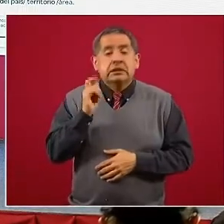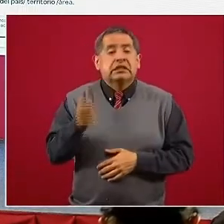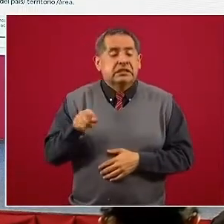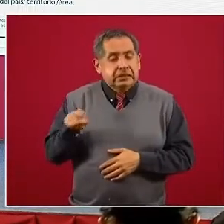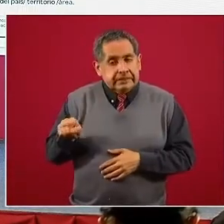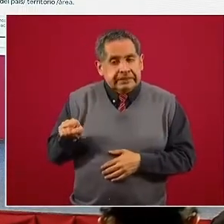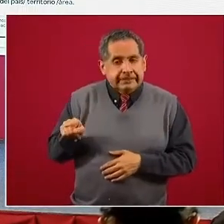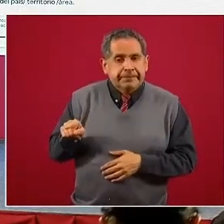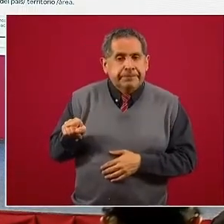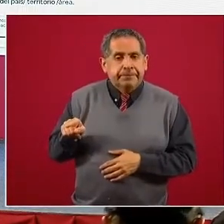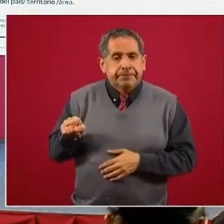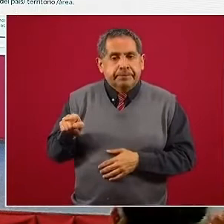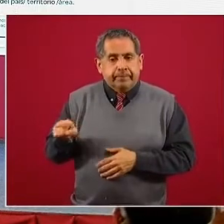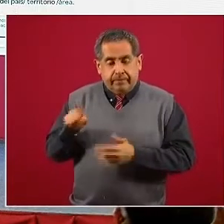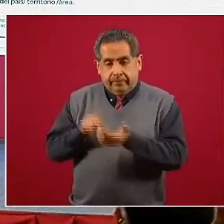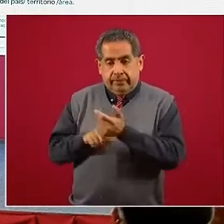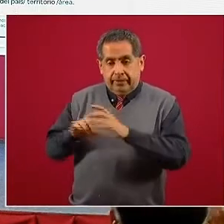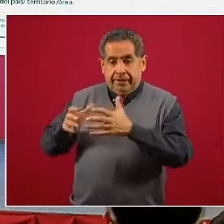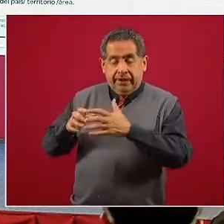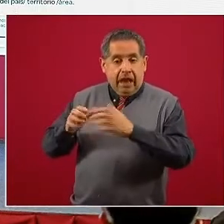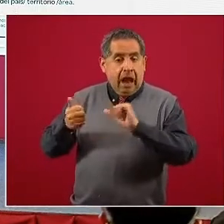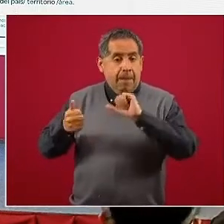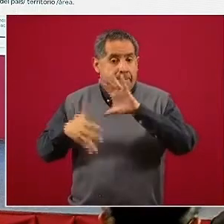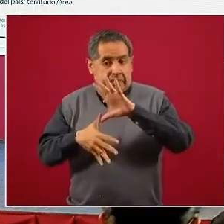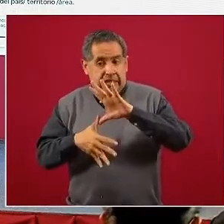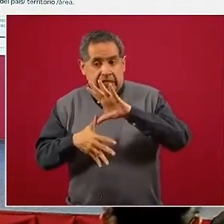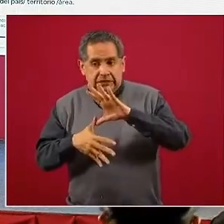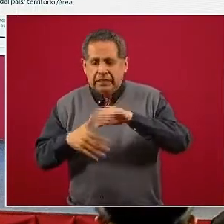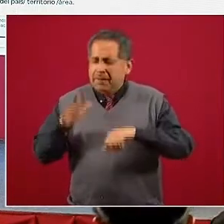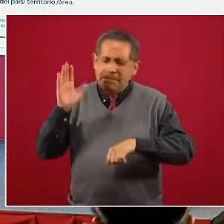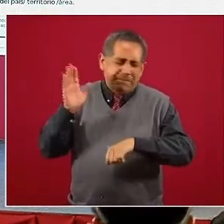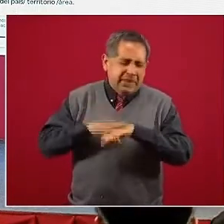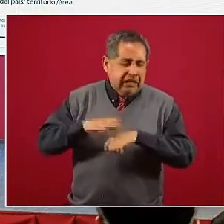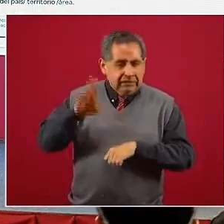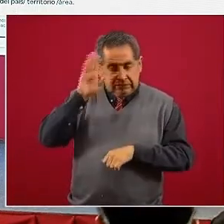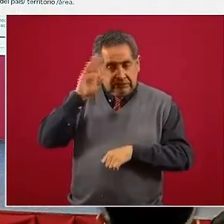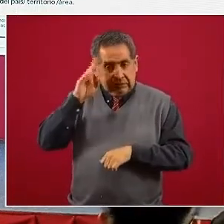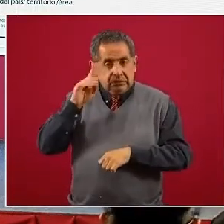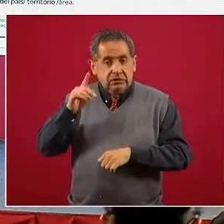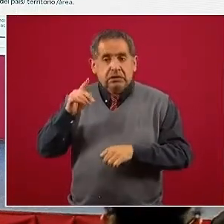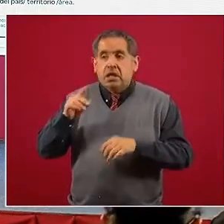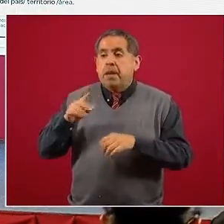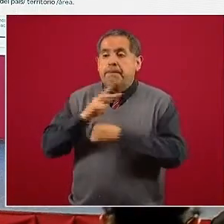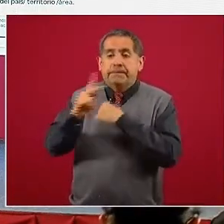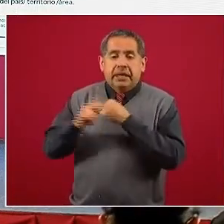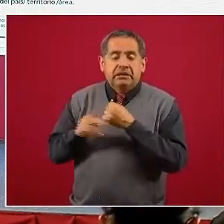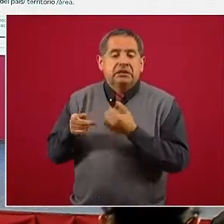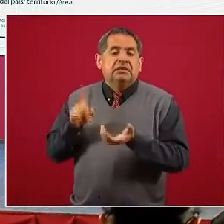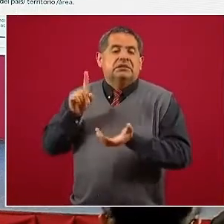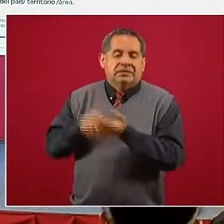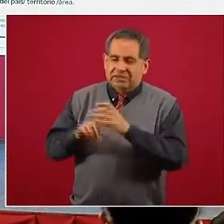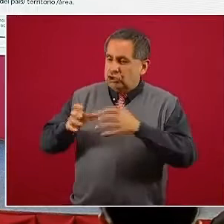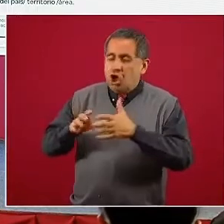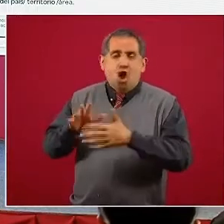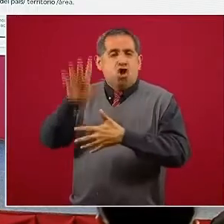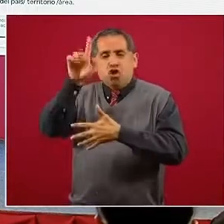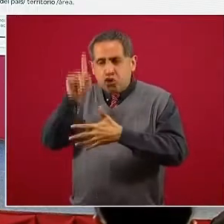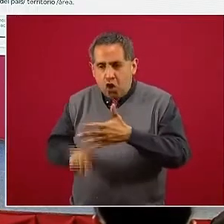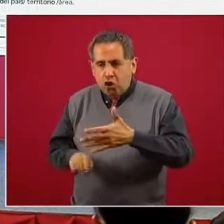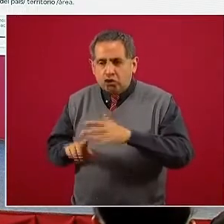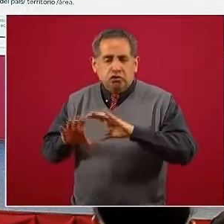ver que dentro de la región de las Américas, la mayoría de los países en este momento pertenecemos a este tipo